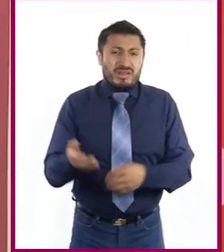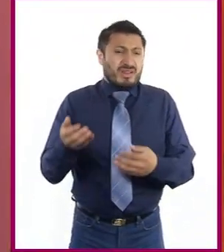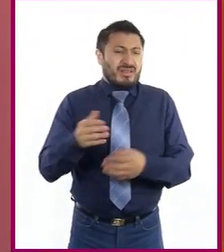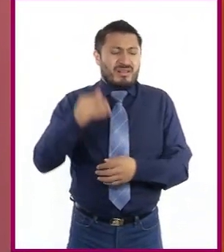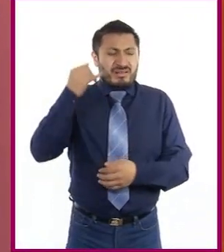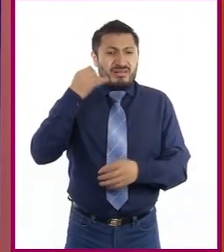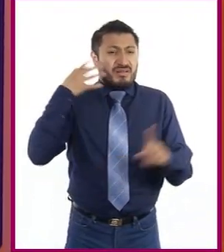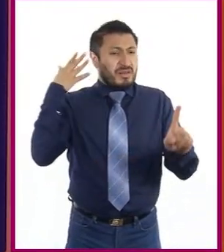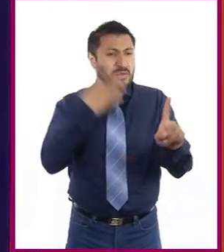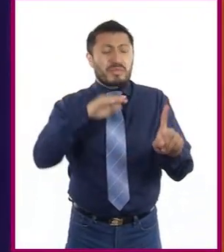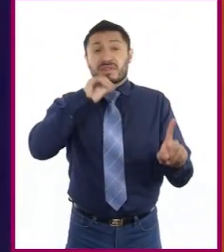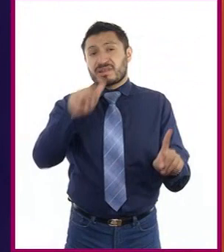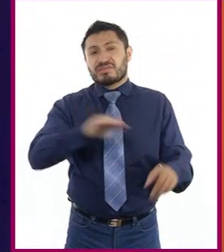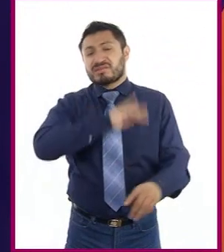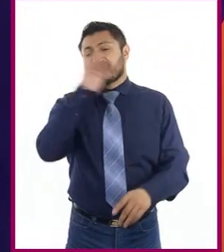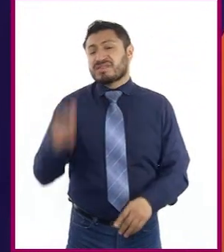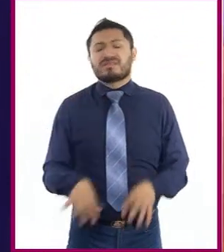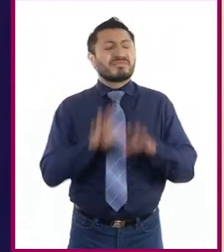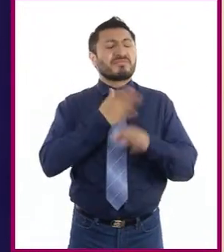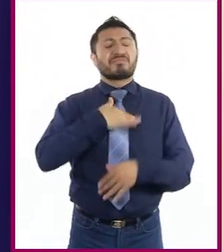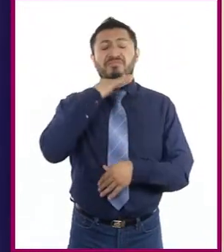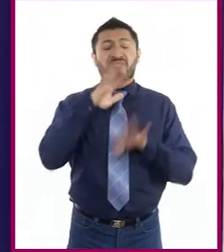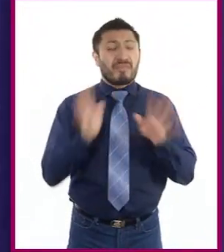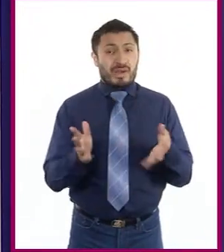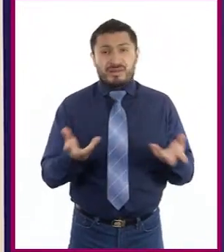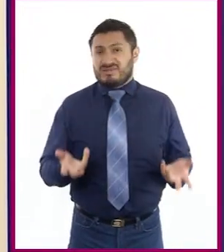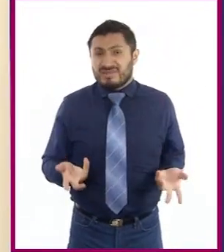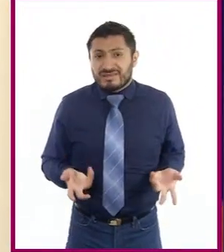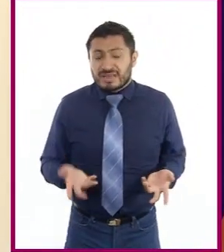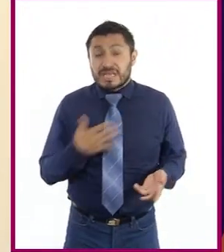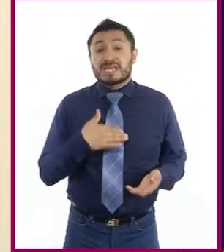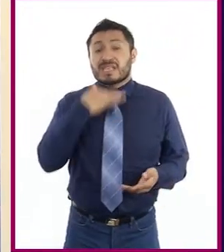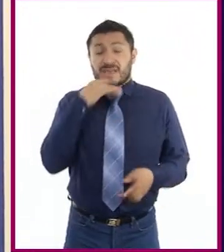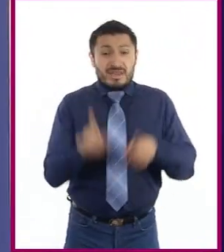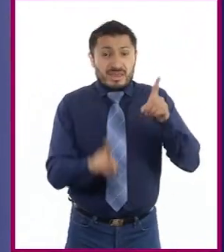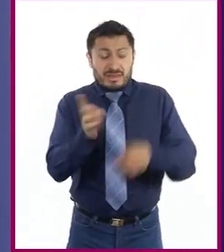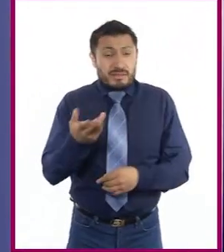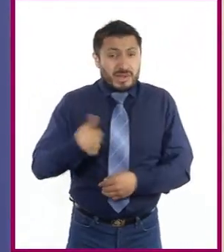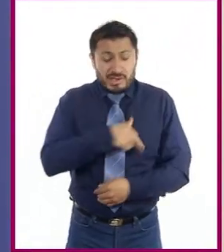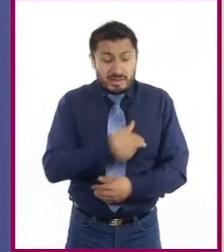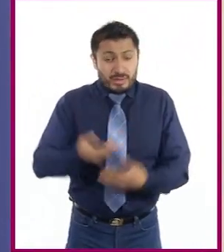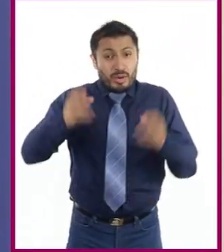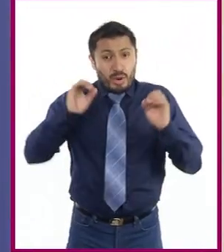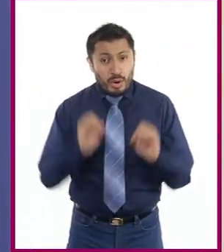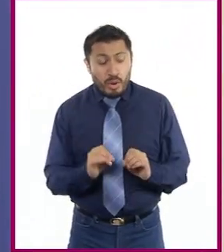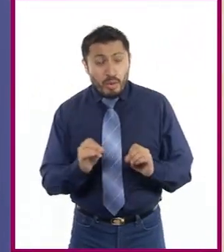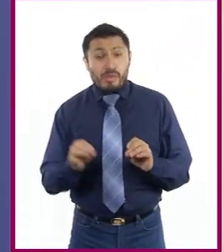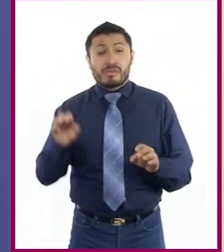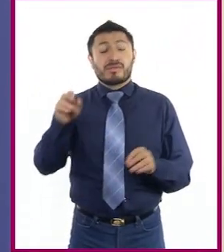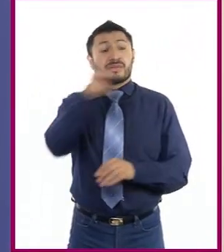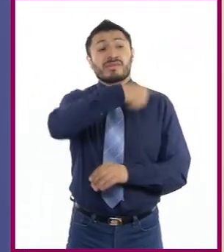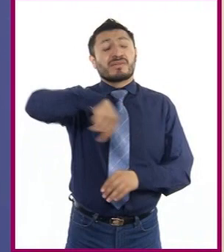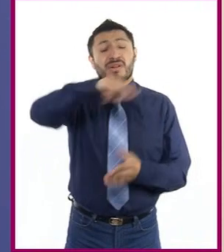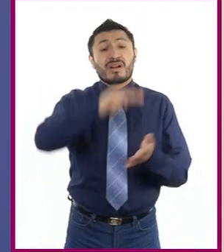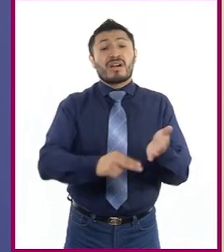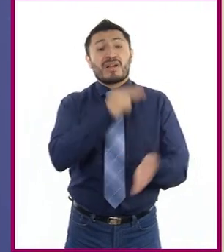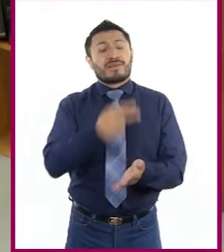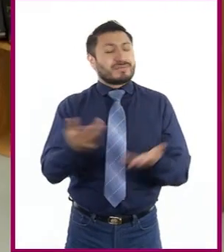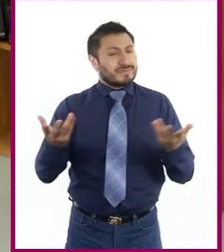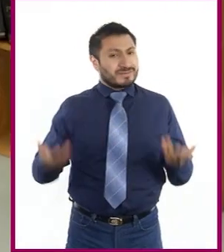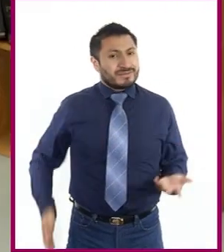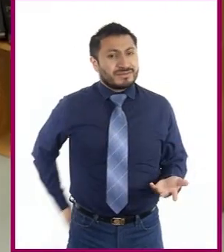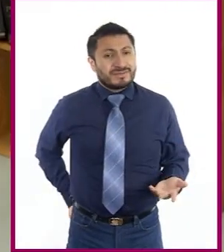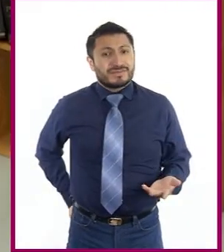dignidad? ¿Nuestra dignidad depende de nosotros mismos o de la aprobación de los demás?